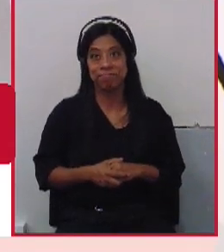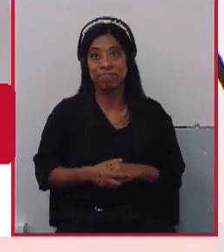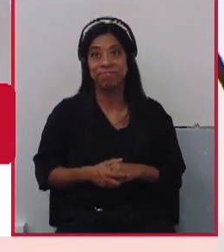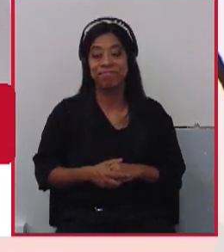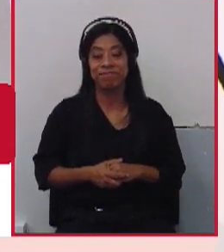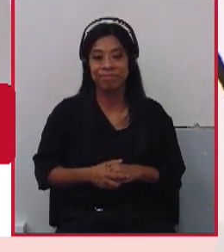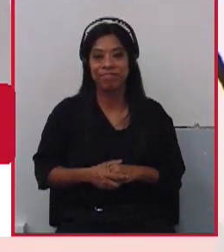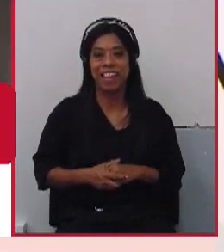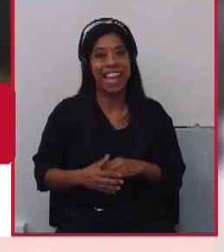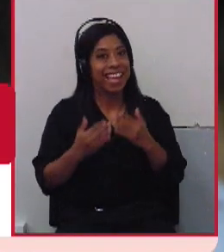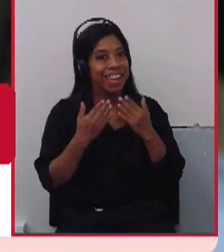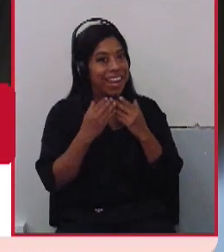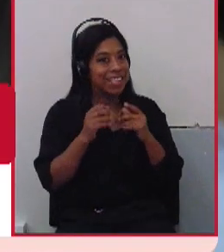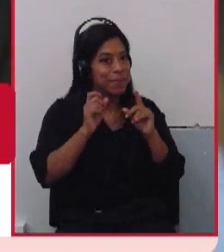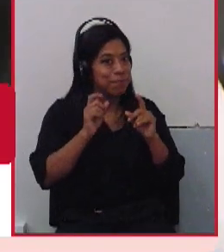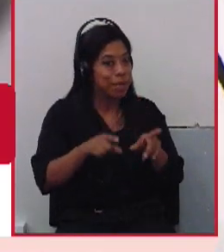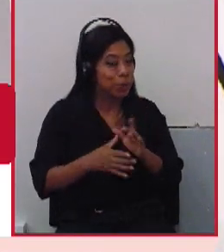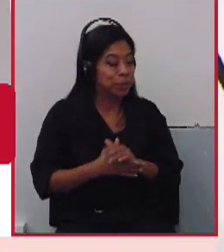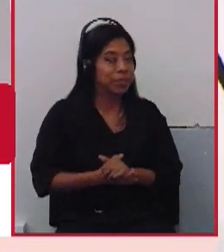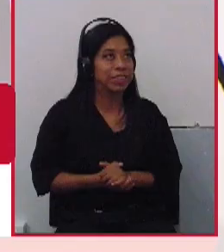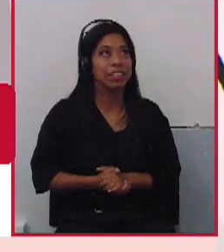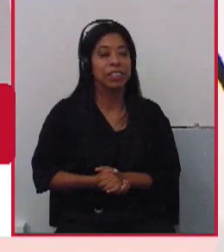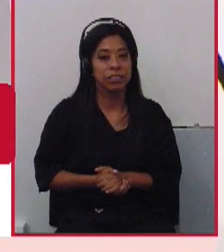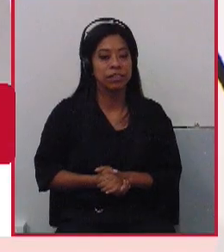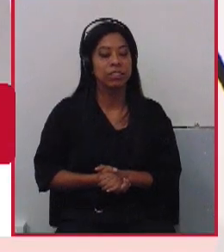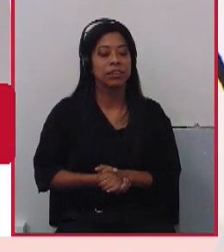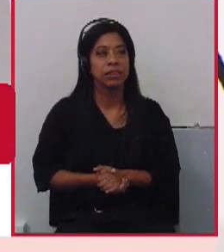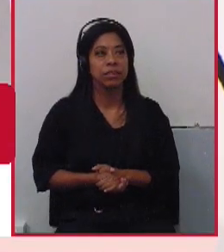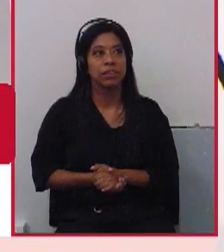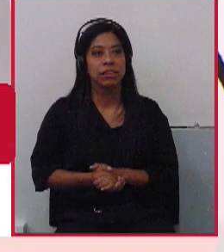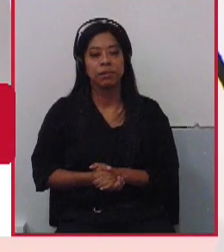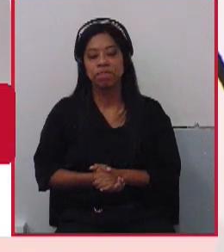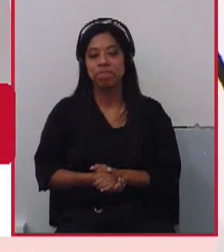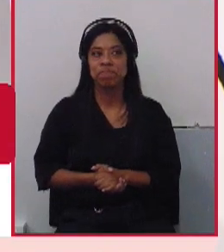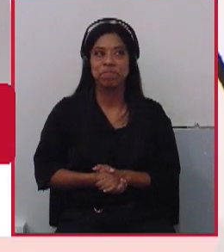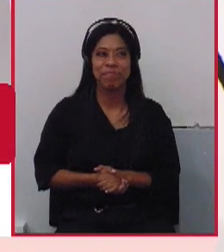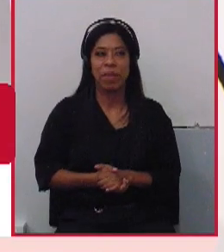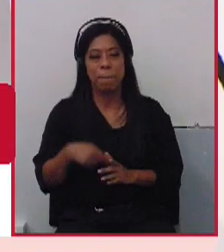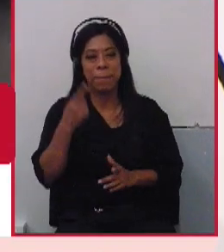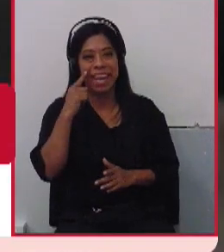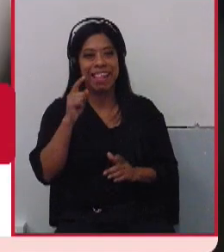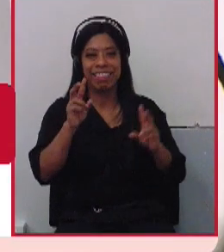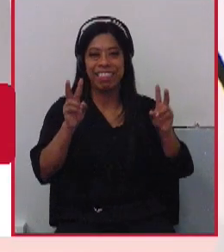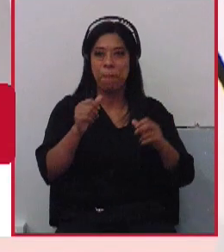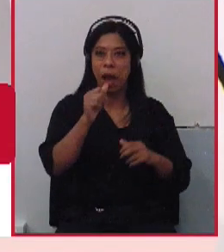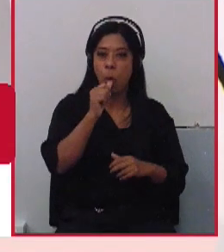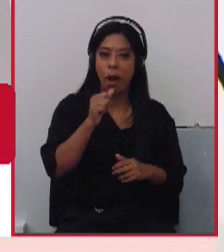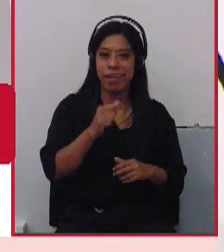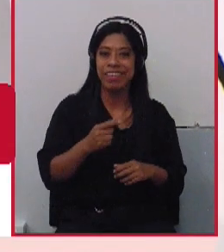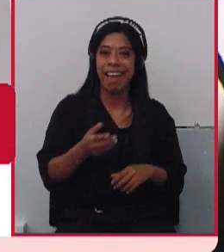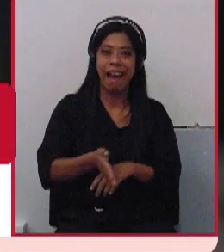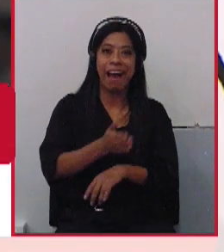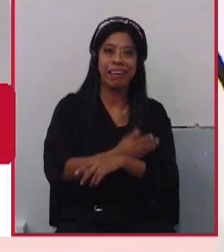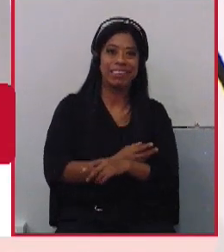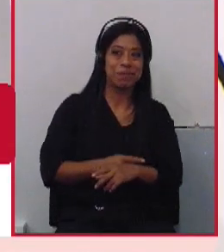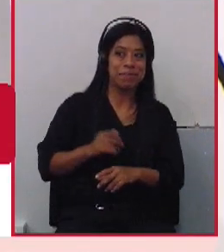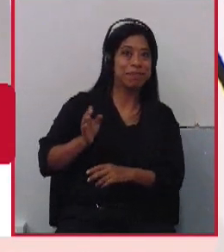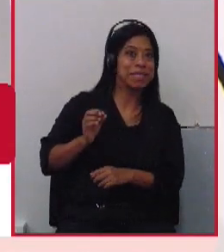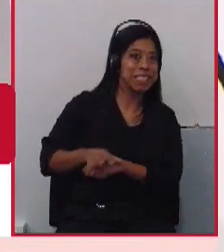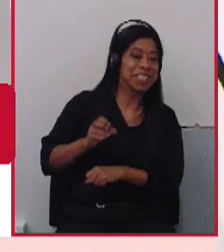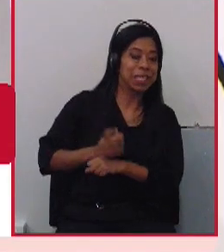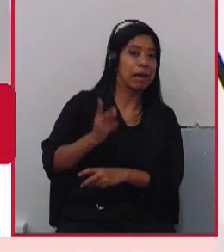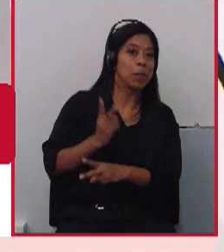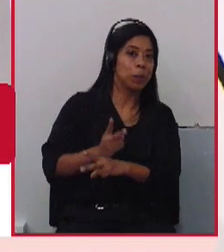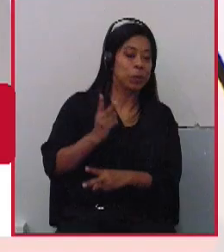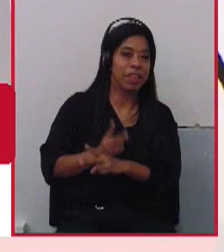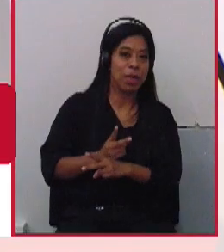Gracias por la pregunta. Miren, el tema del agua ya nos los habían advertido porque en las